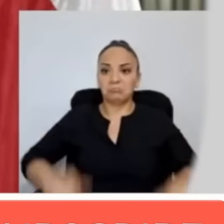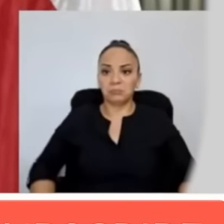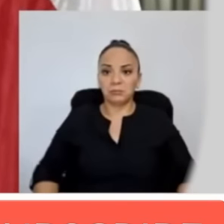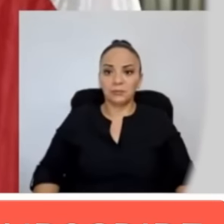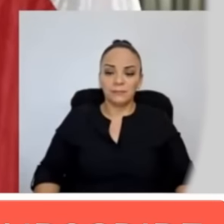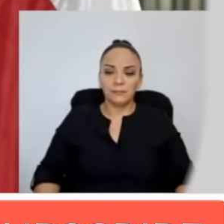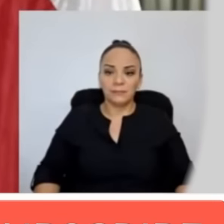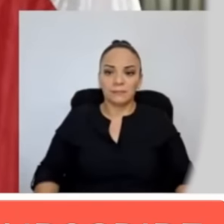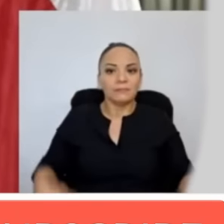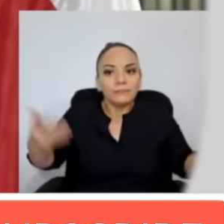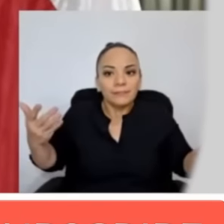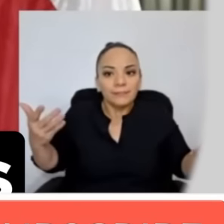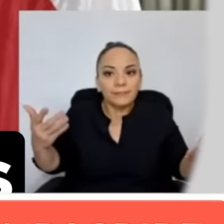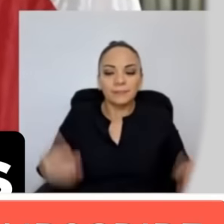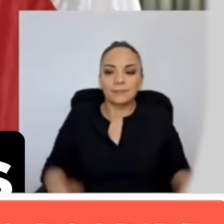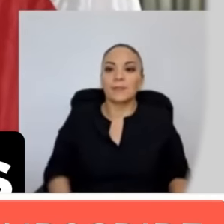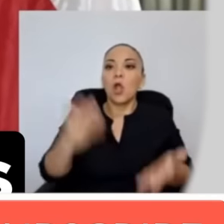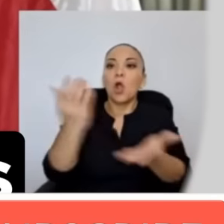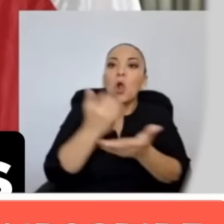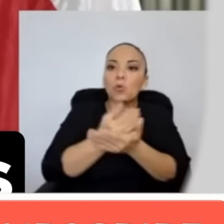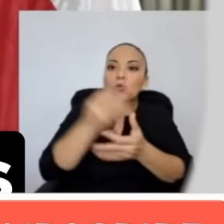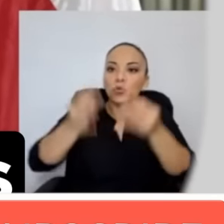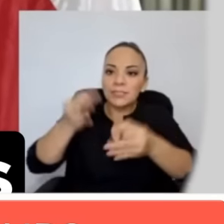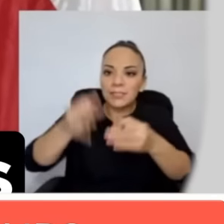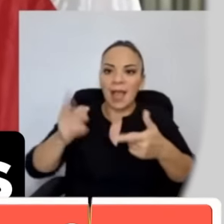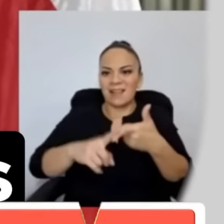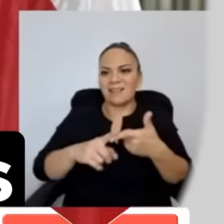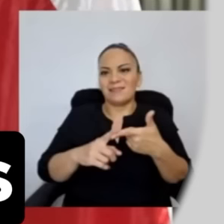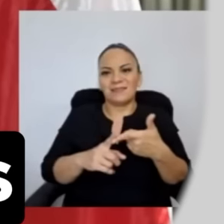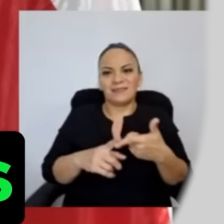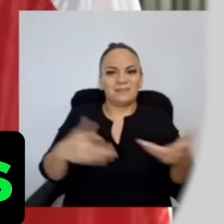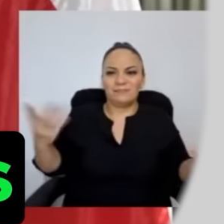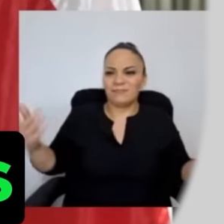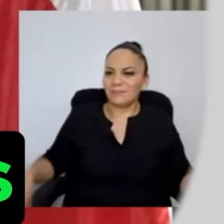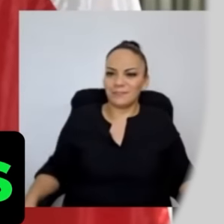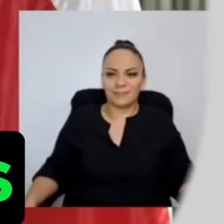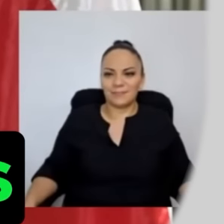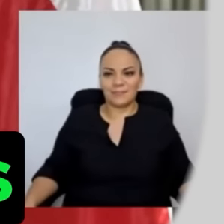Los cobros judiciales, la cantidad de